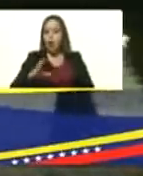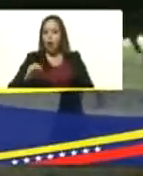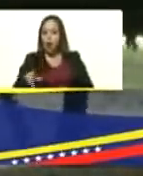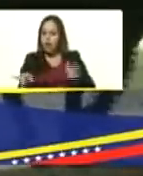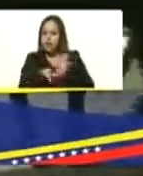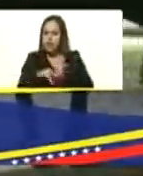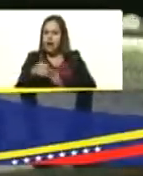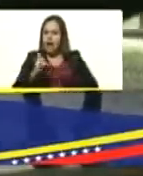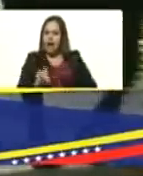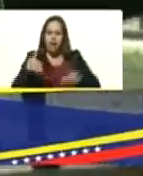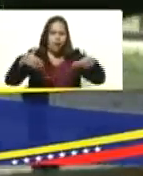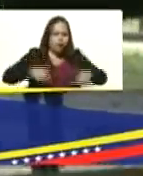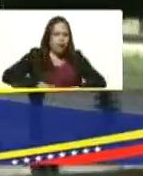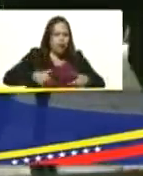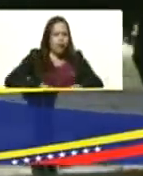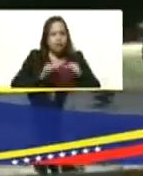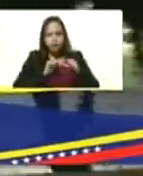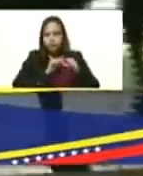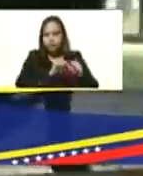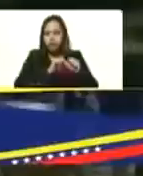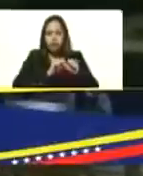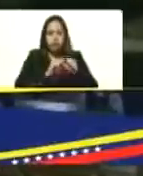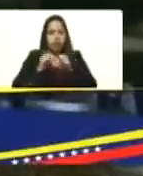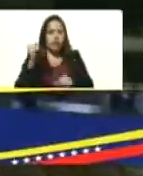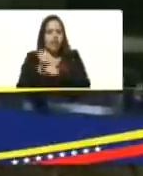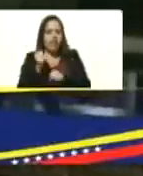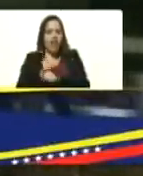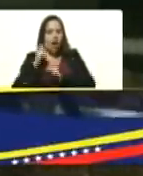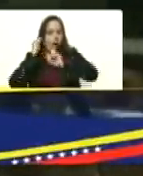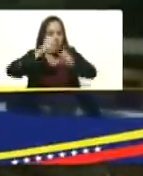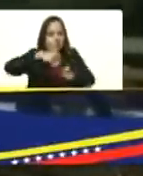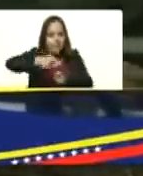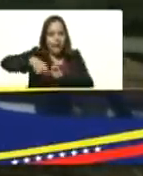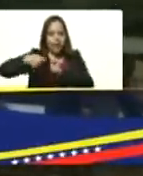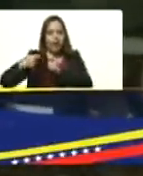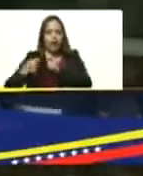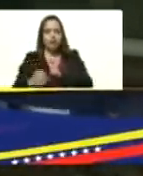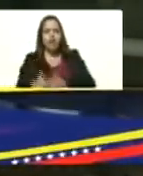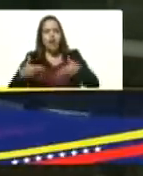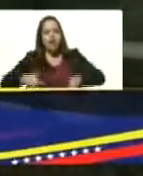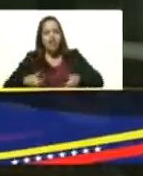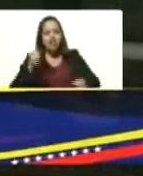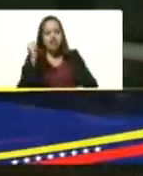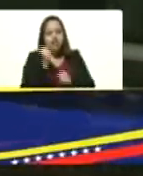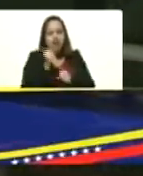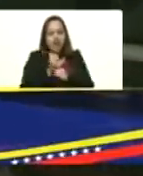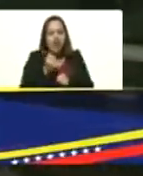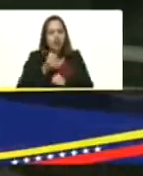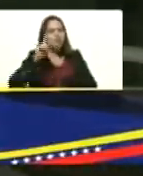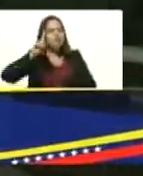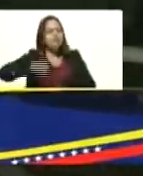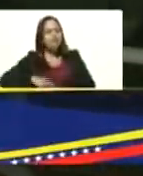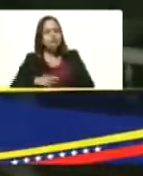contamos con el esfuerzo incansable de los productores pesqueros que con el esfuerzo y el trabajo también